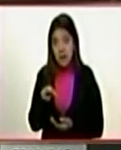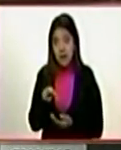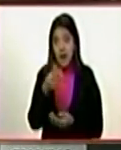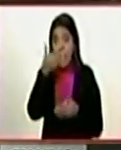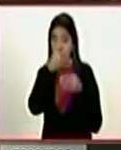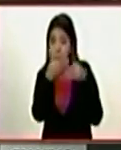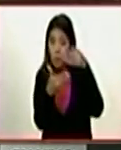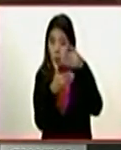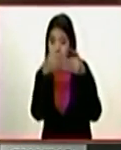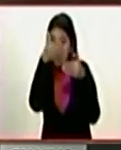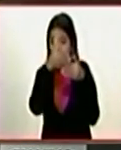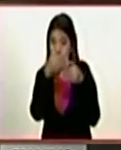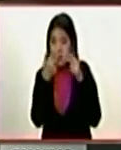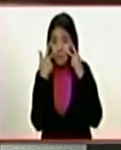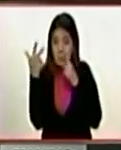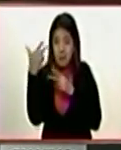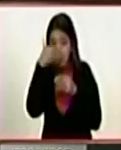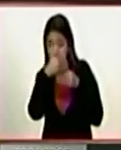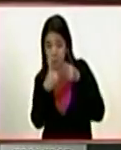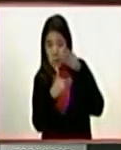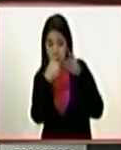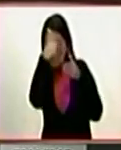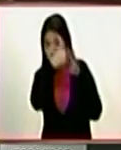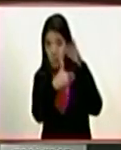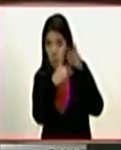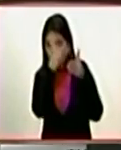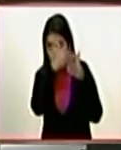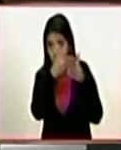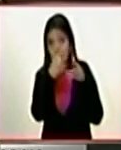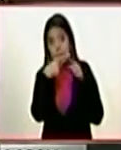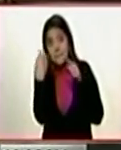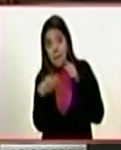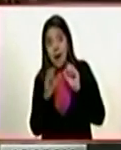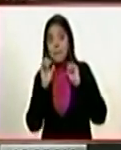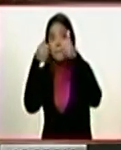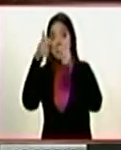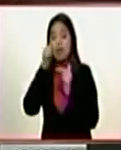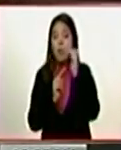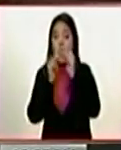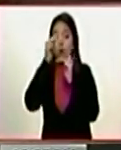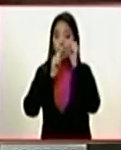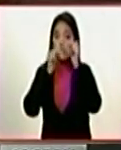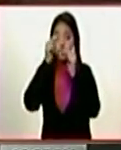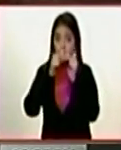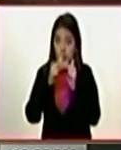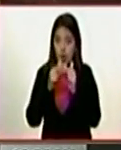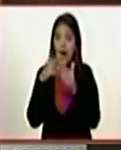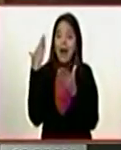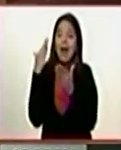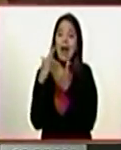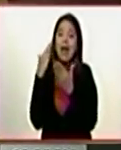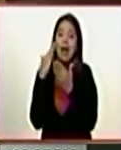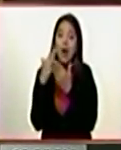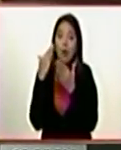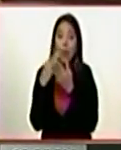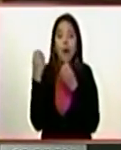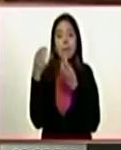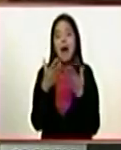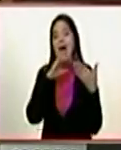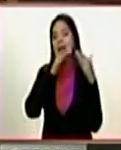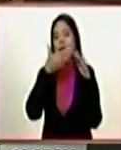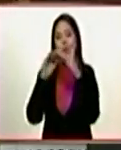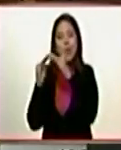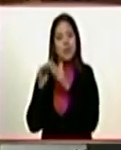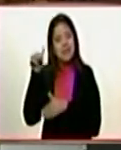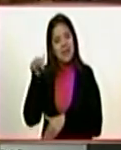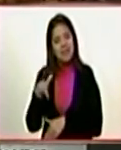que es esto que está aquí al fondo de este terreno, vamos a construir, ya iniciamos la construcción de la escuela para la comunidad Guzmán